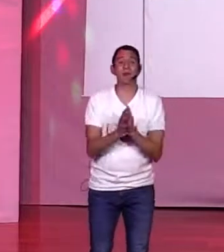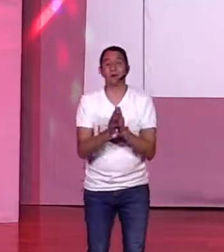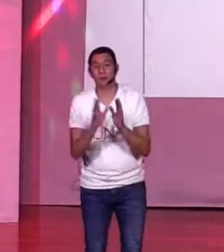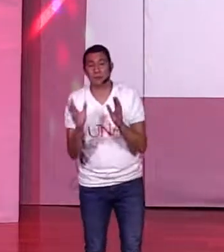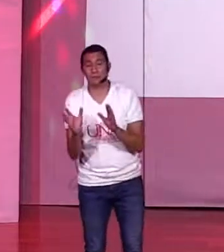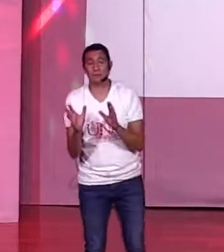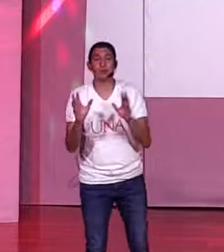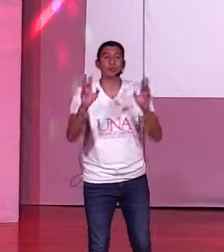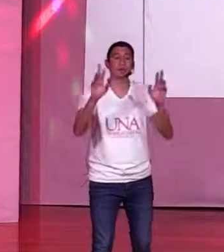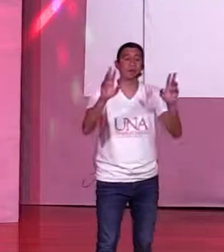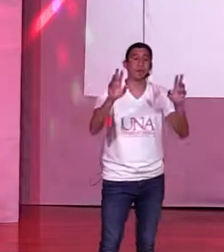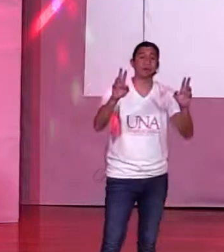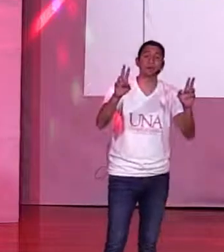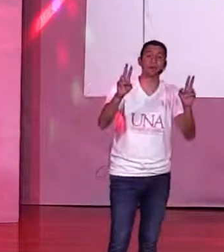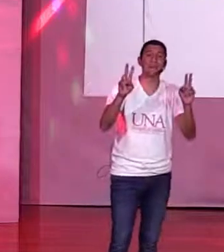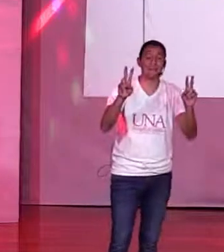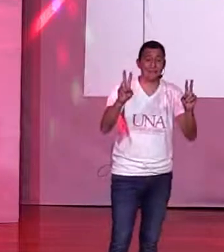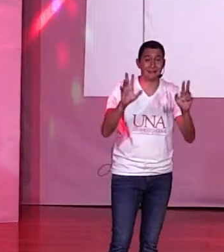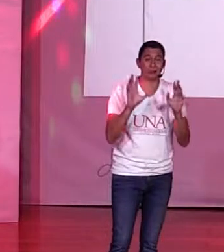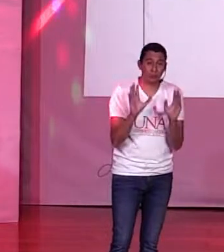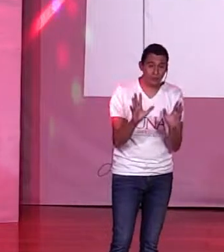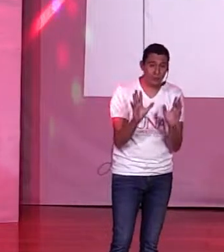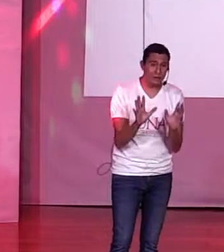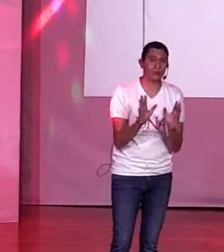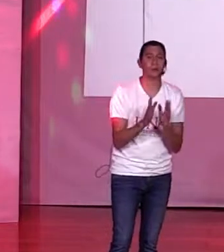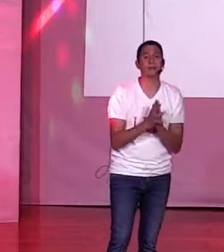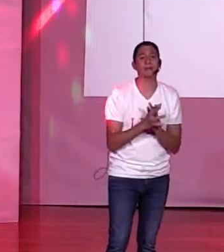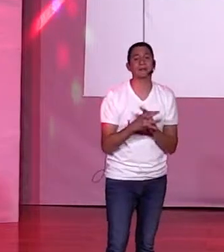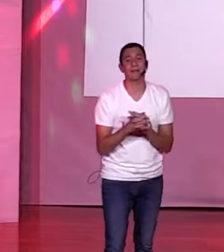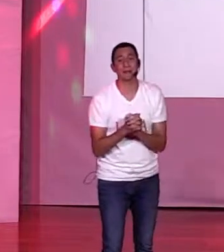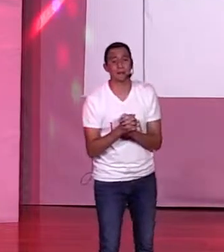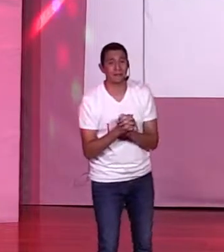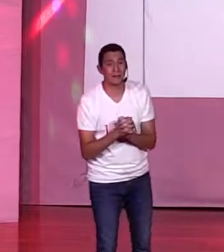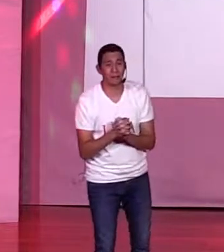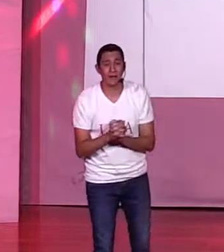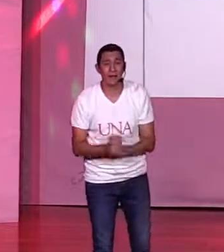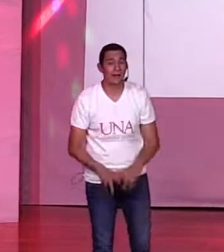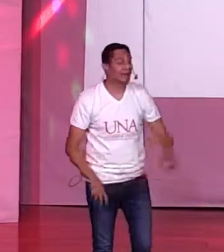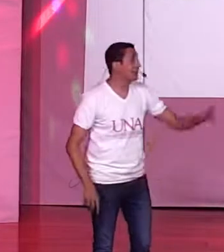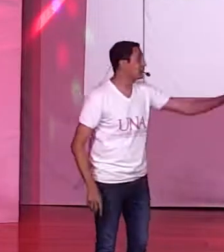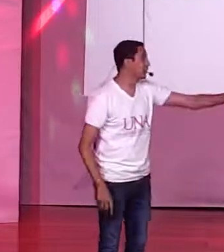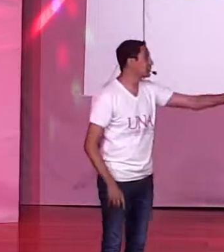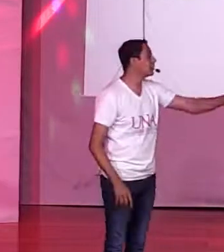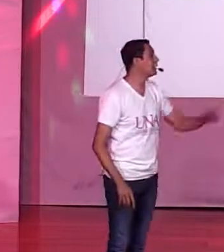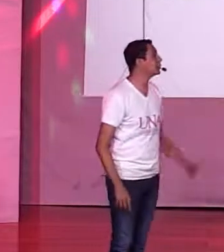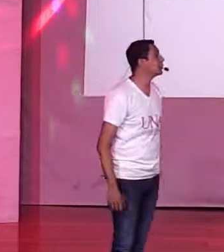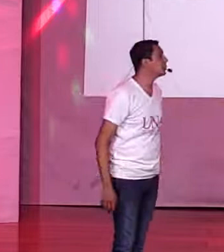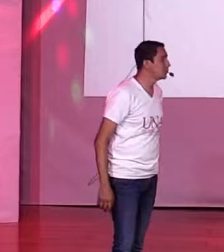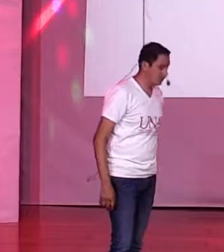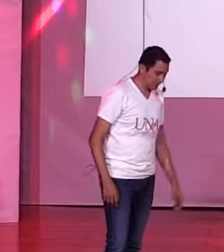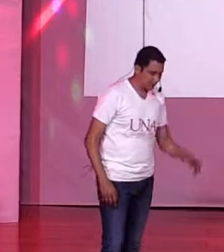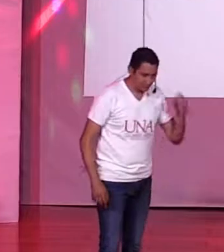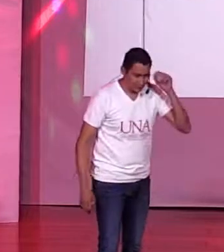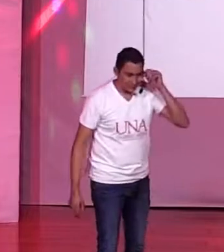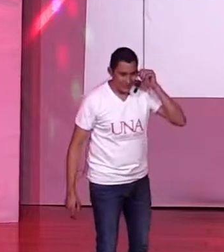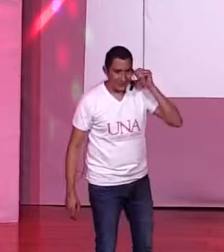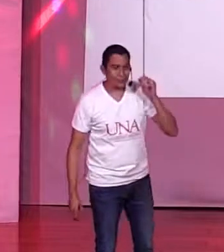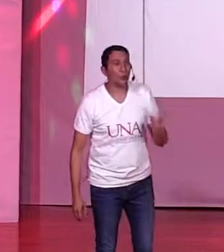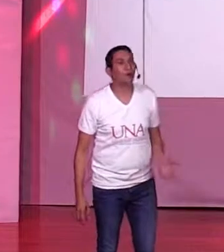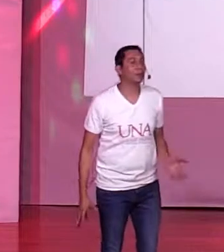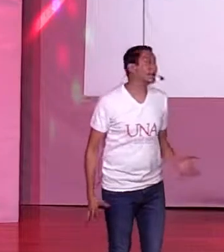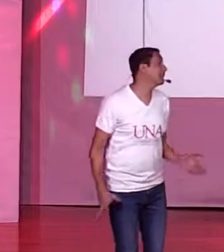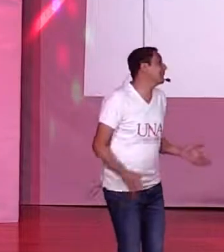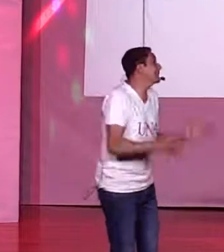una pausa a los departamentos y vamos a hablar de dos instancias sumamente importantes aquí en la Universidad Nacional, las cuales son, Marito. Registro